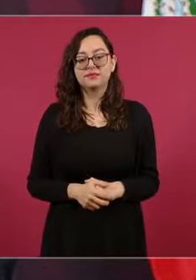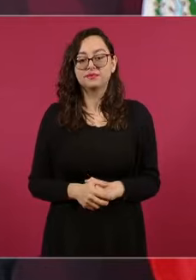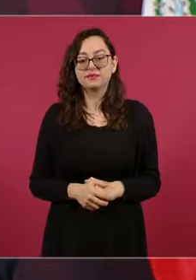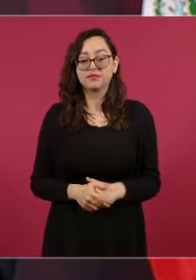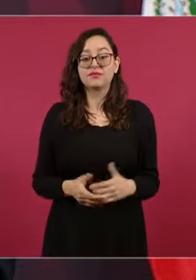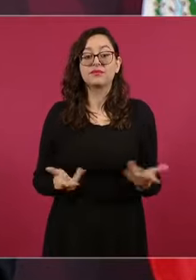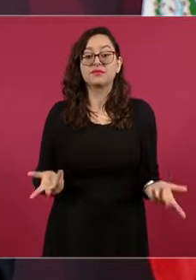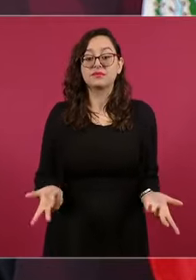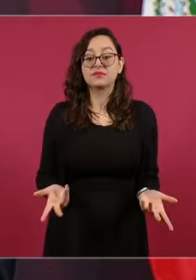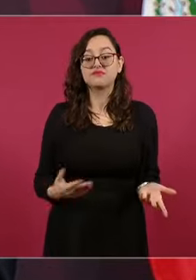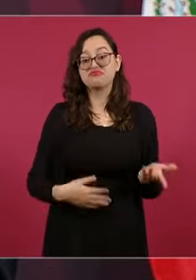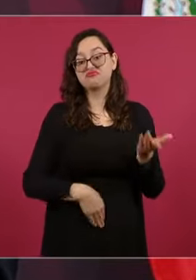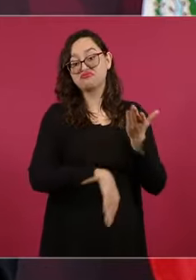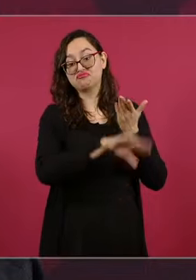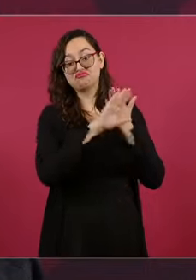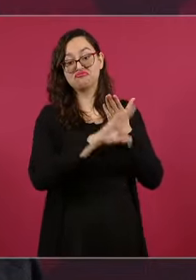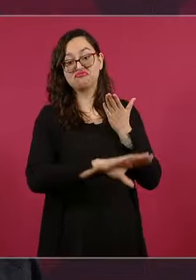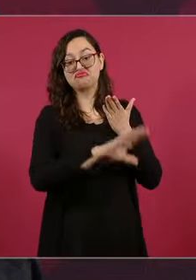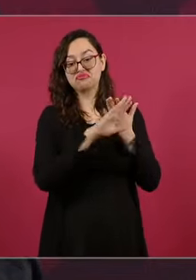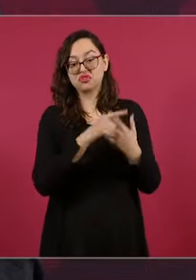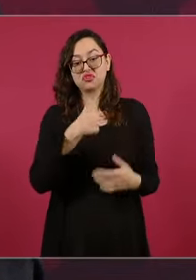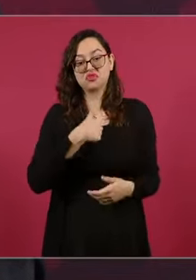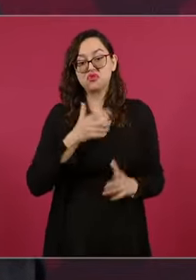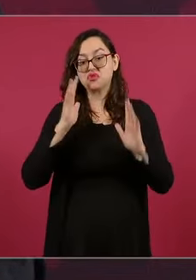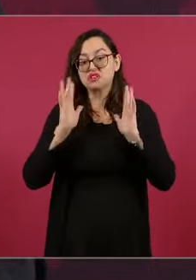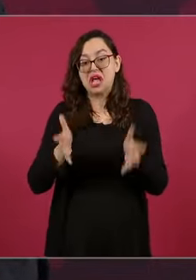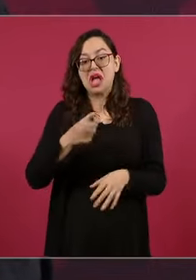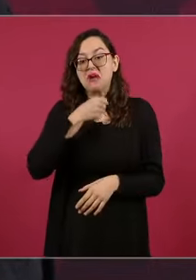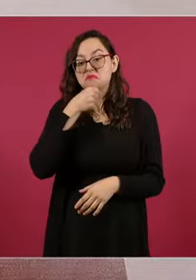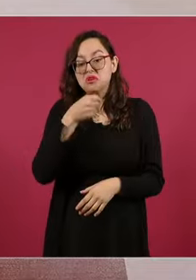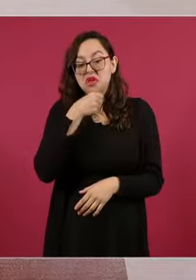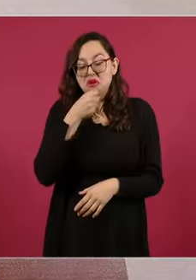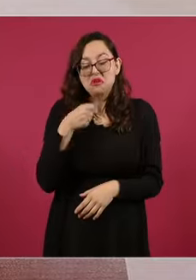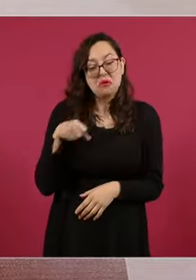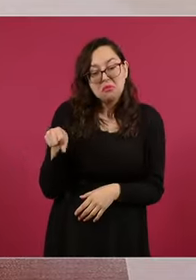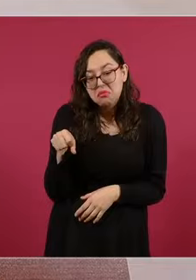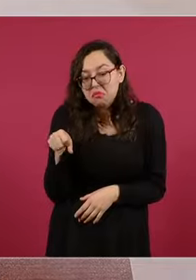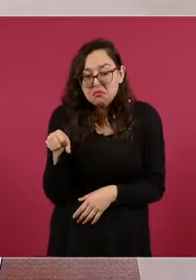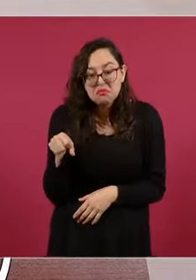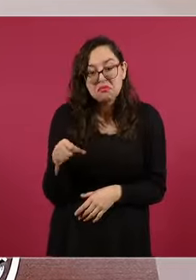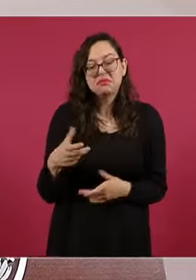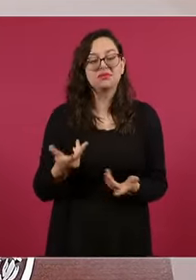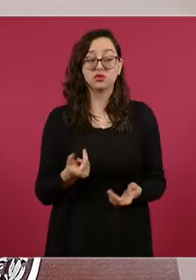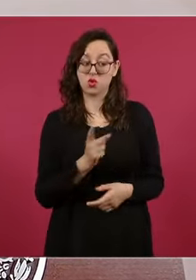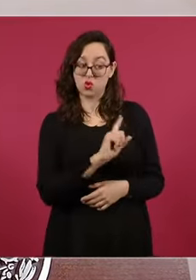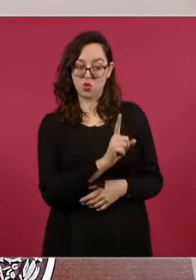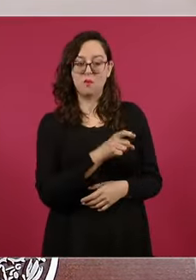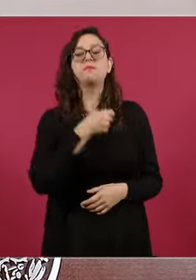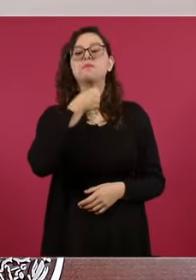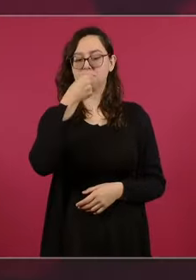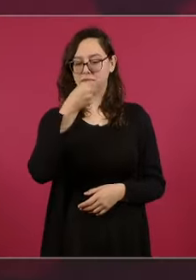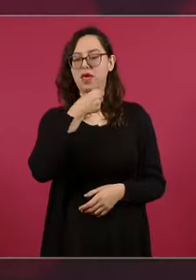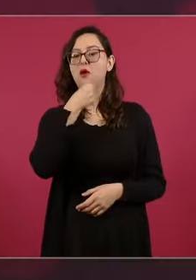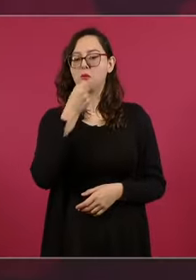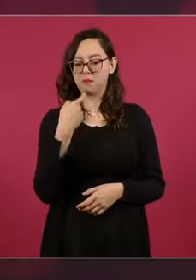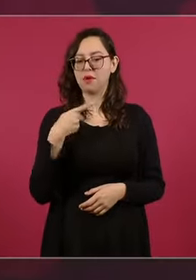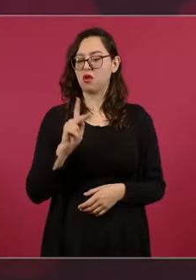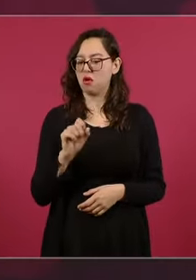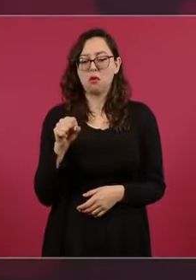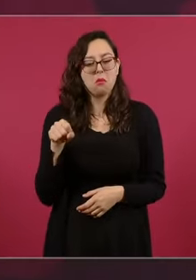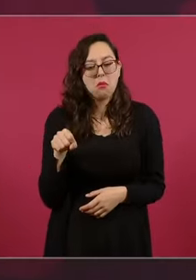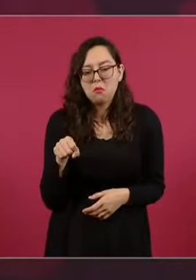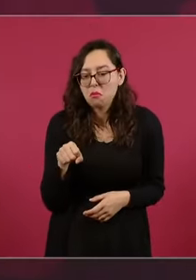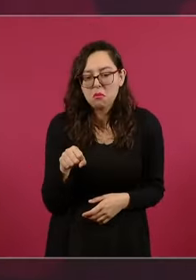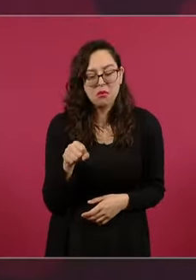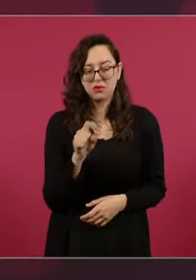como dicen mis adversarios, como estoy viejo, digo, guango, ya dije que viejo sí, guango no, pero ahora